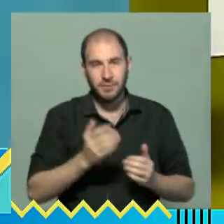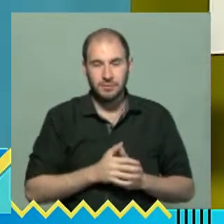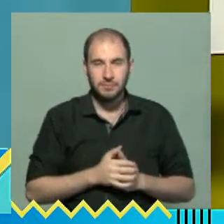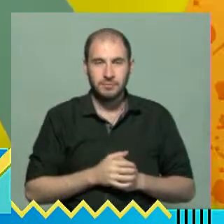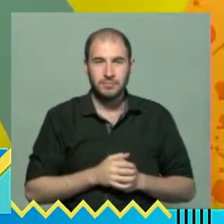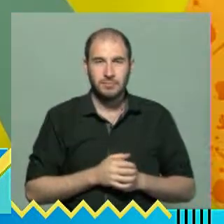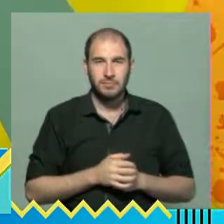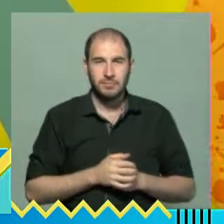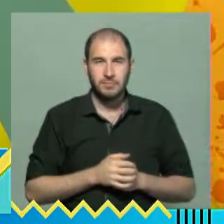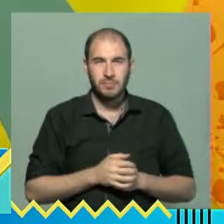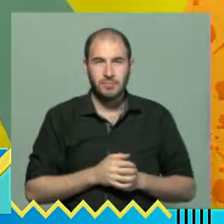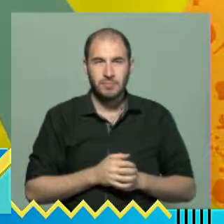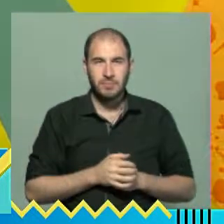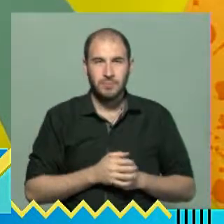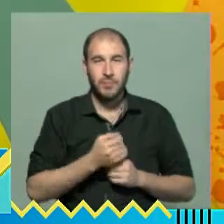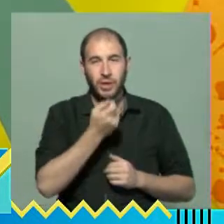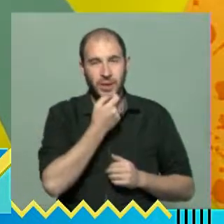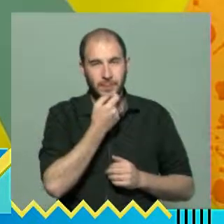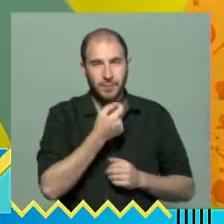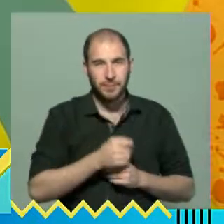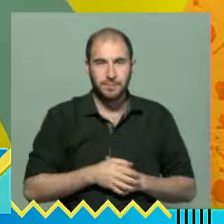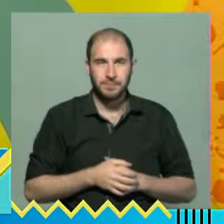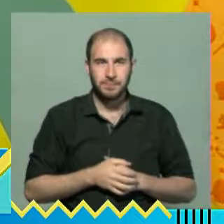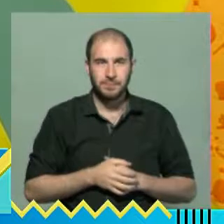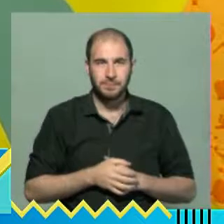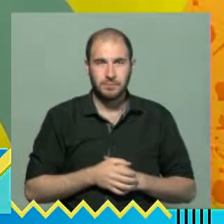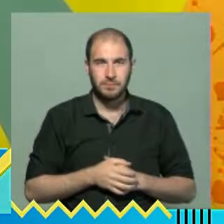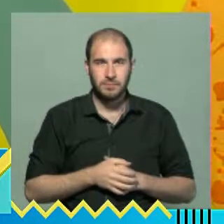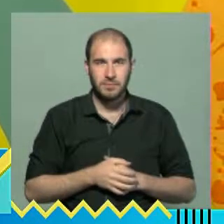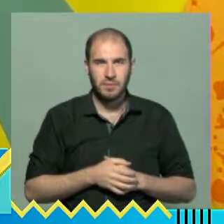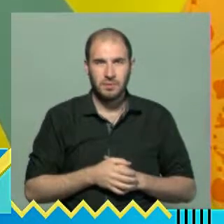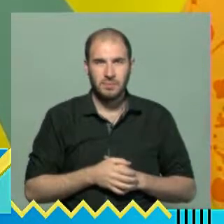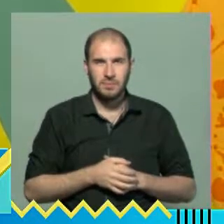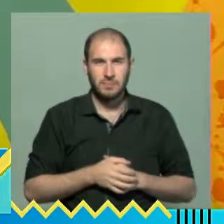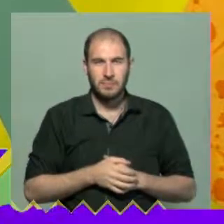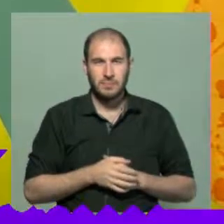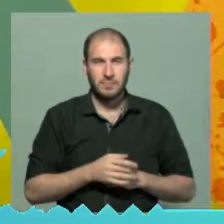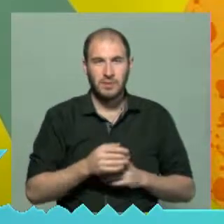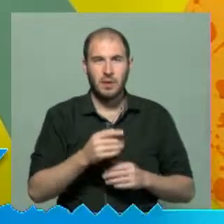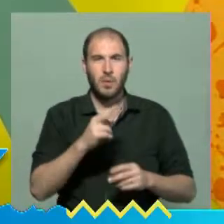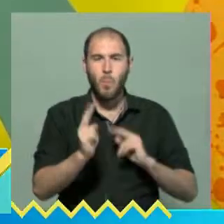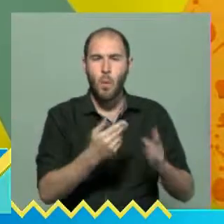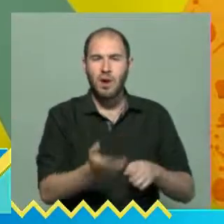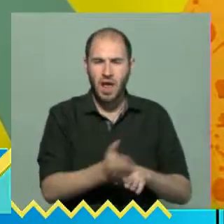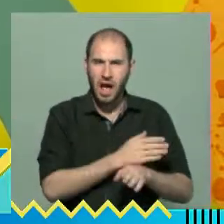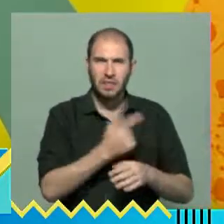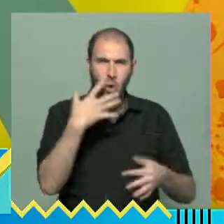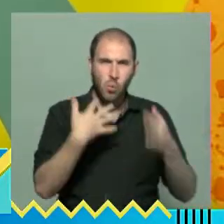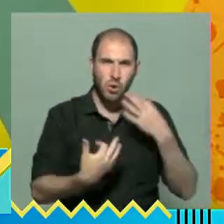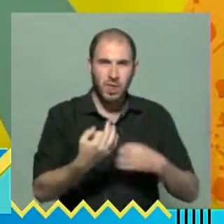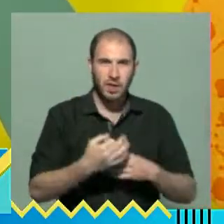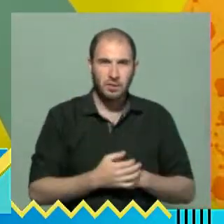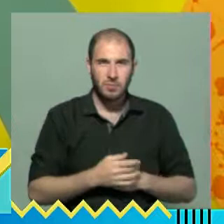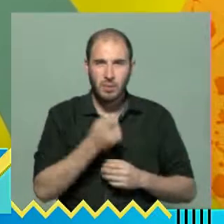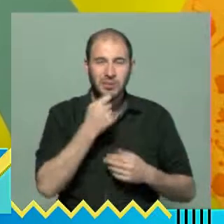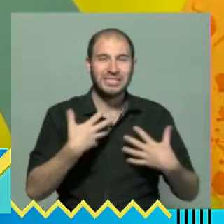Pensar, bueno, por ejemplo, la mortalidad prevenible en